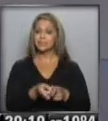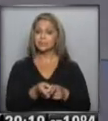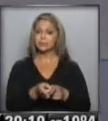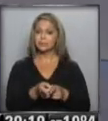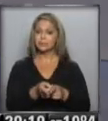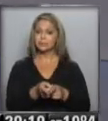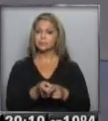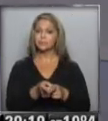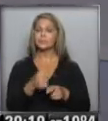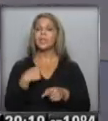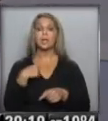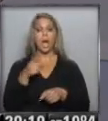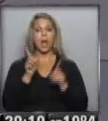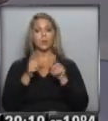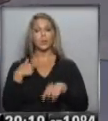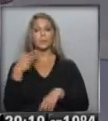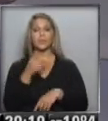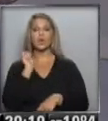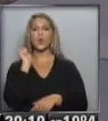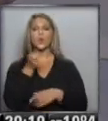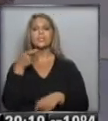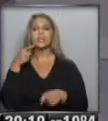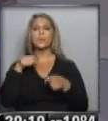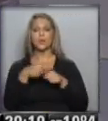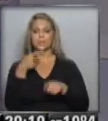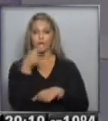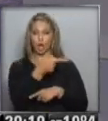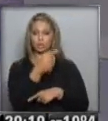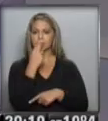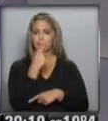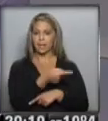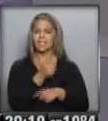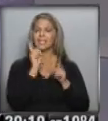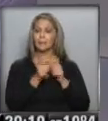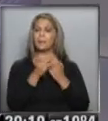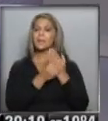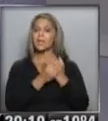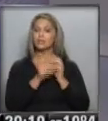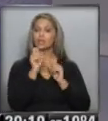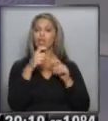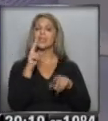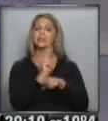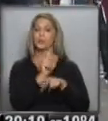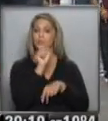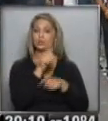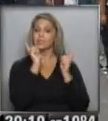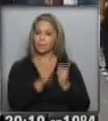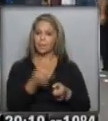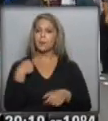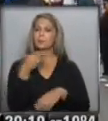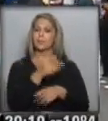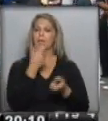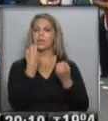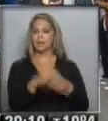dicho, hubo pedido de juicio político para Mauricio Macri y renuncia para su ministro de Seguridad.